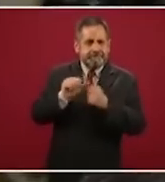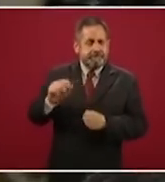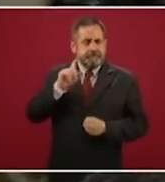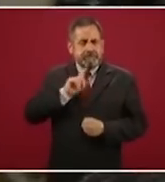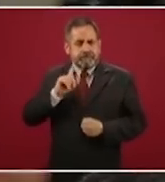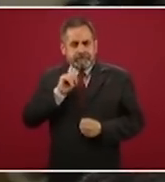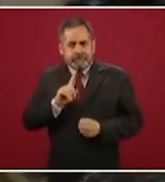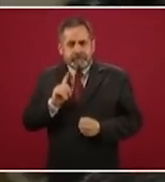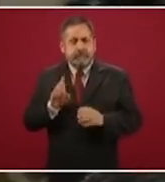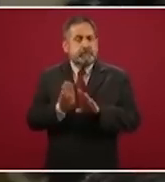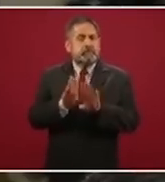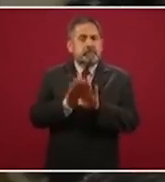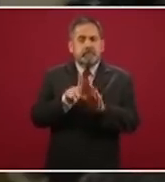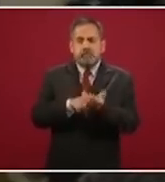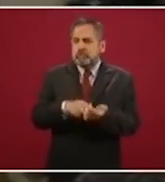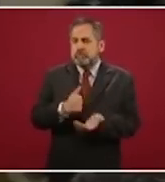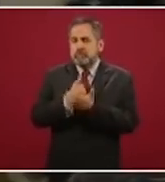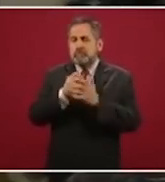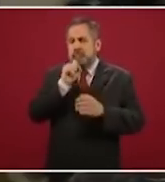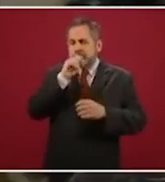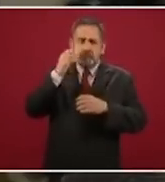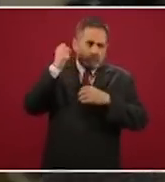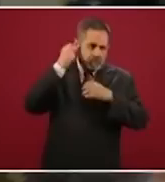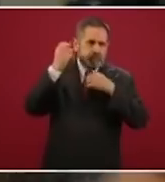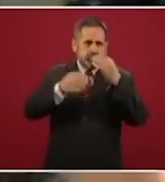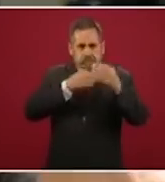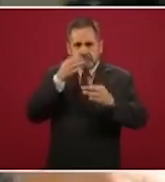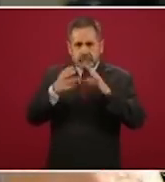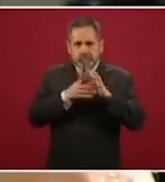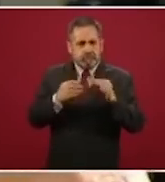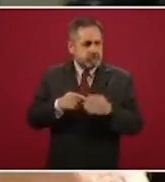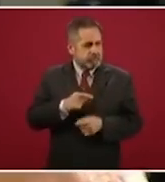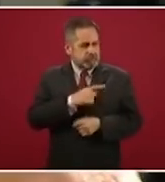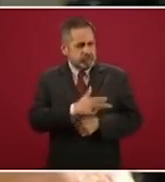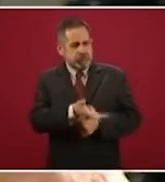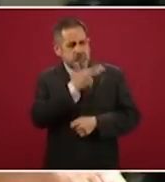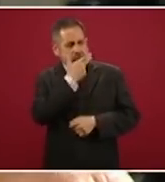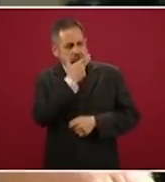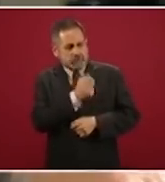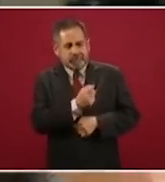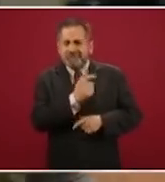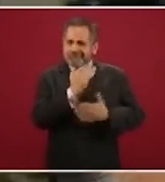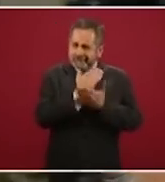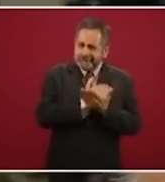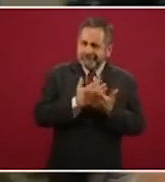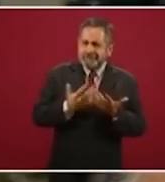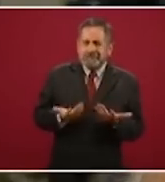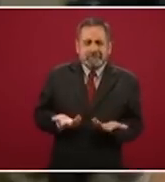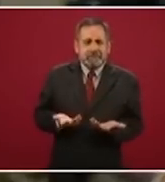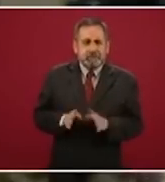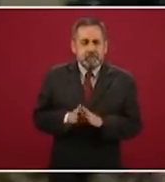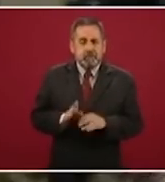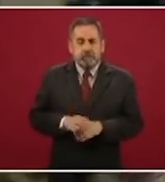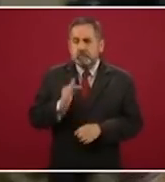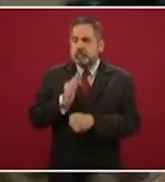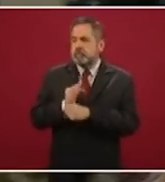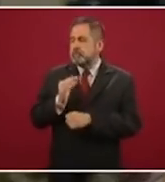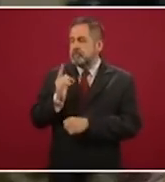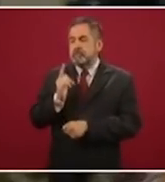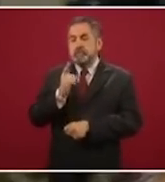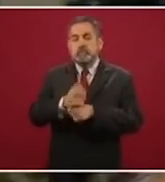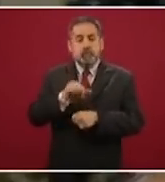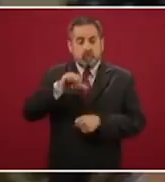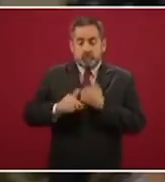ha considerado, además de una posible campaña en contra del machismo que mencionó ayer? ¿Y cuál es el diagnóstico que le dieron